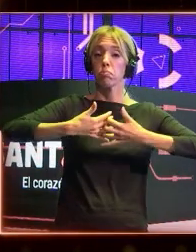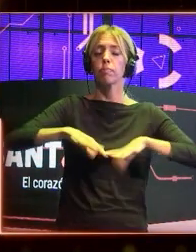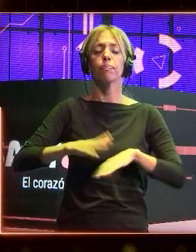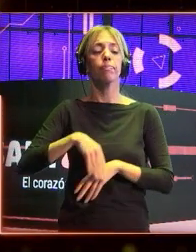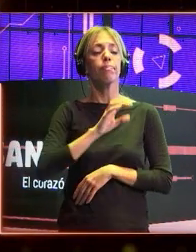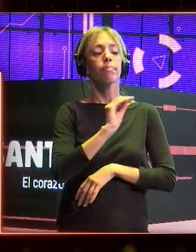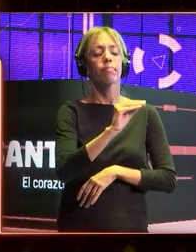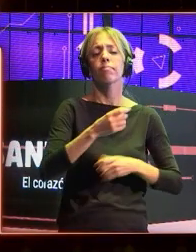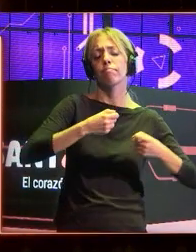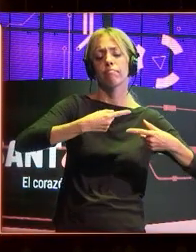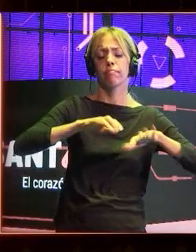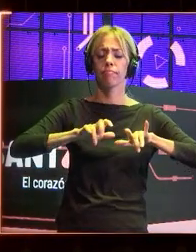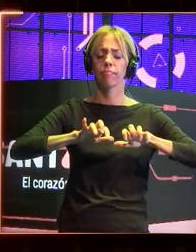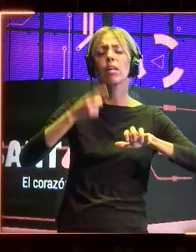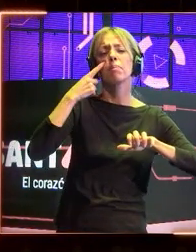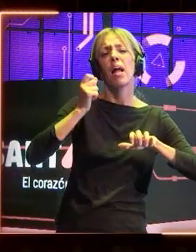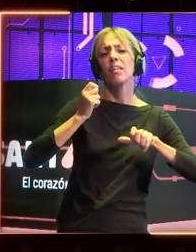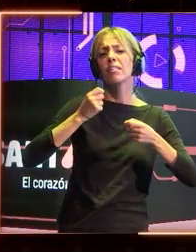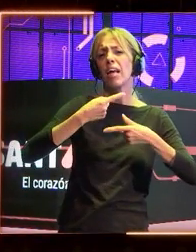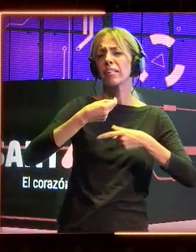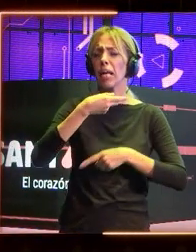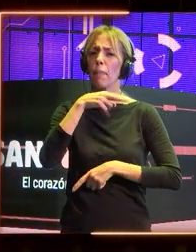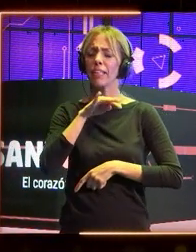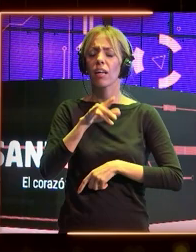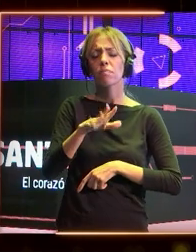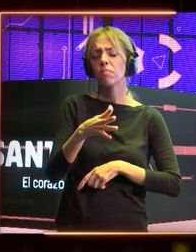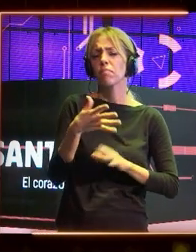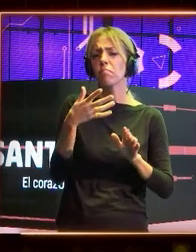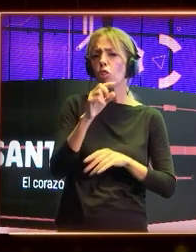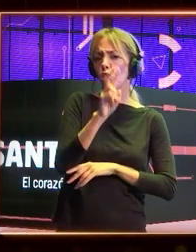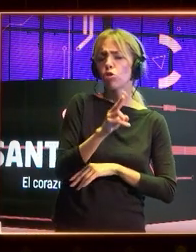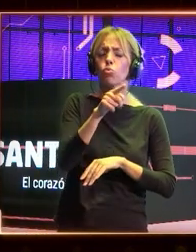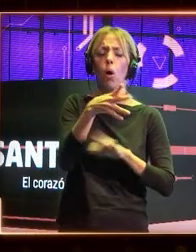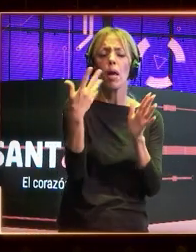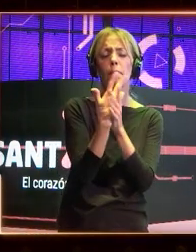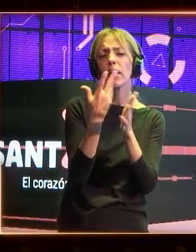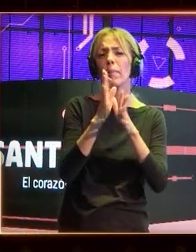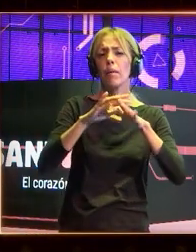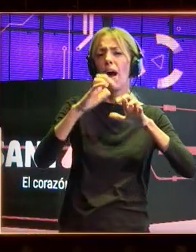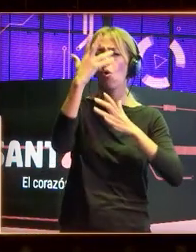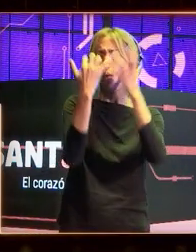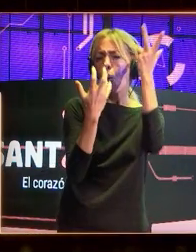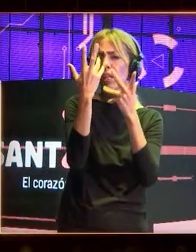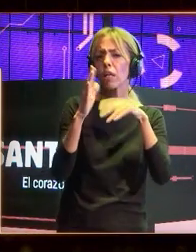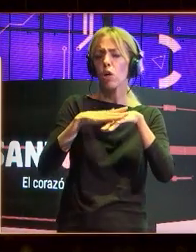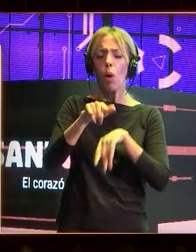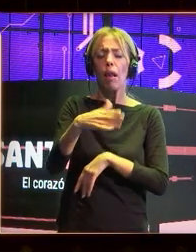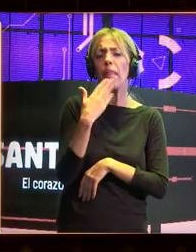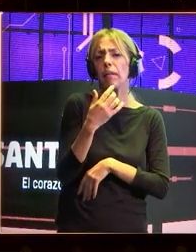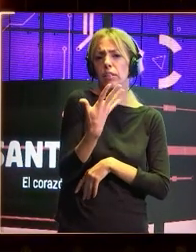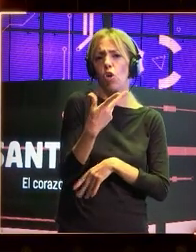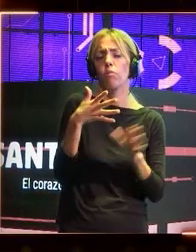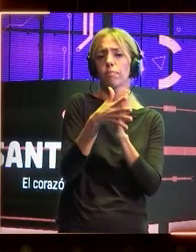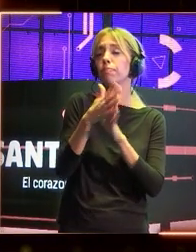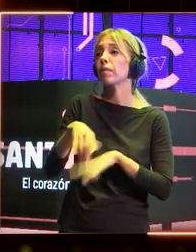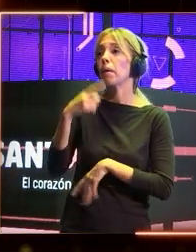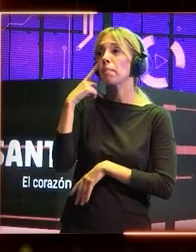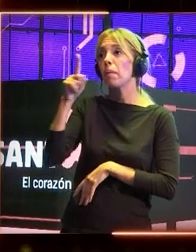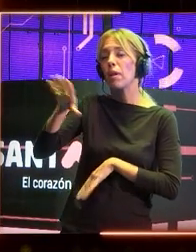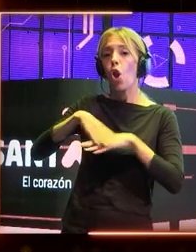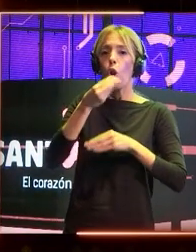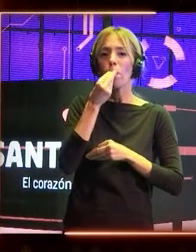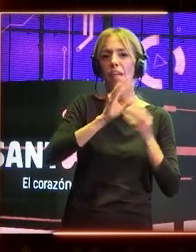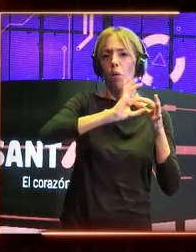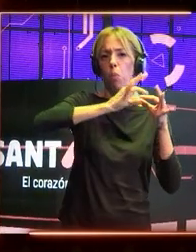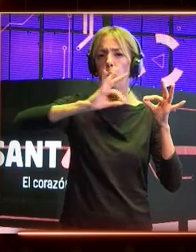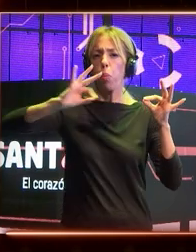gpt2 explícame qué es la computación cuántica como si tubiera 5 años y gpt2 respondía celes de la comida para el muy de la comida